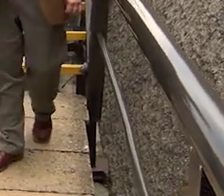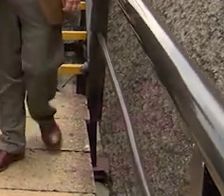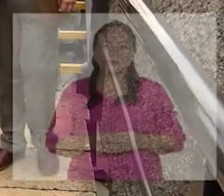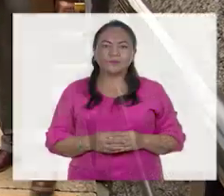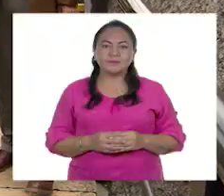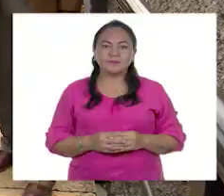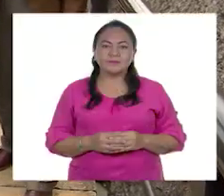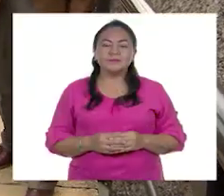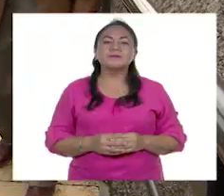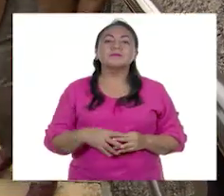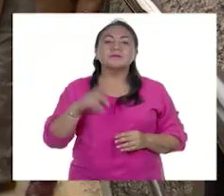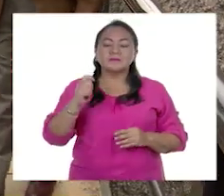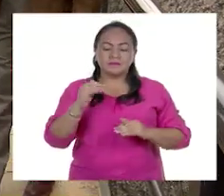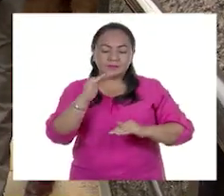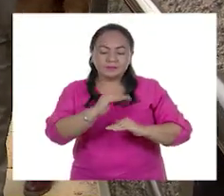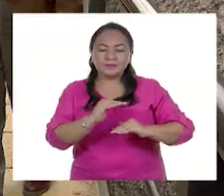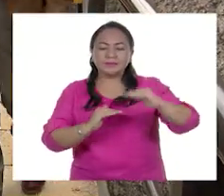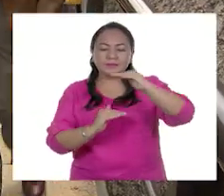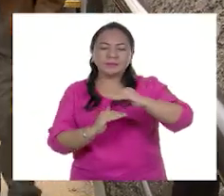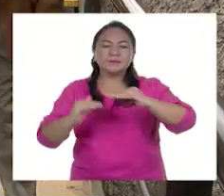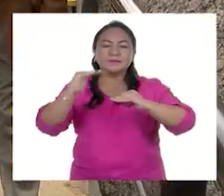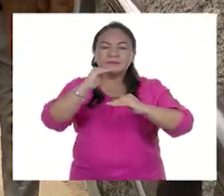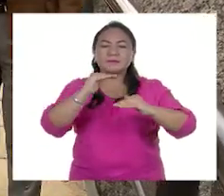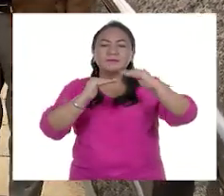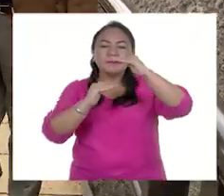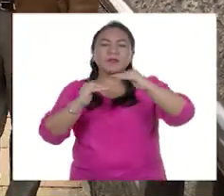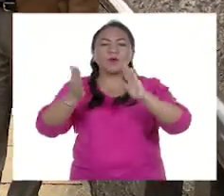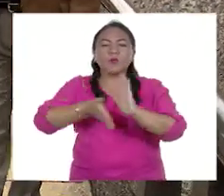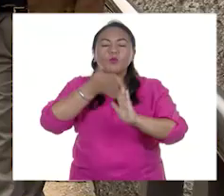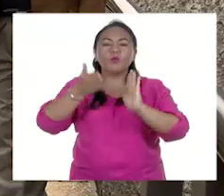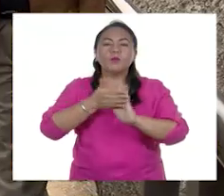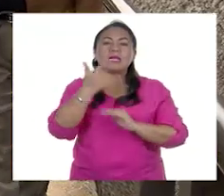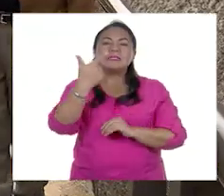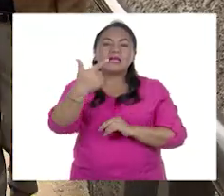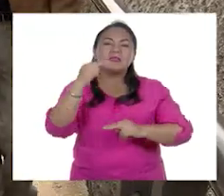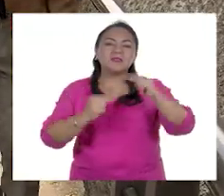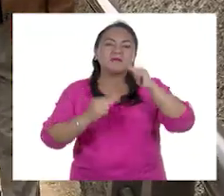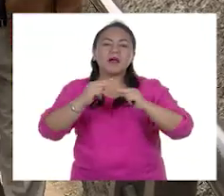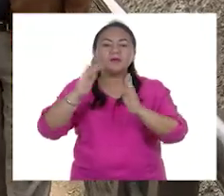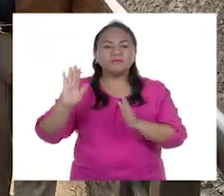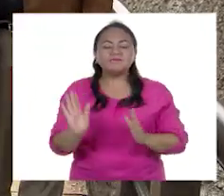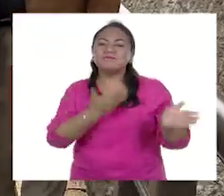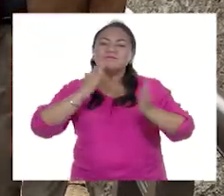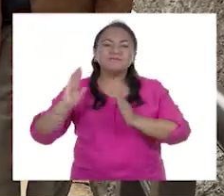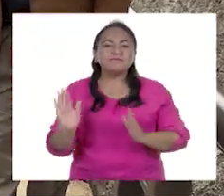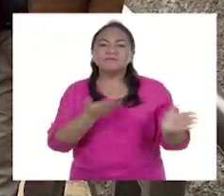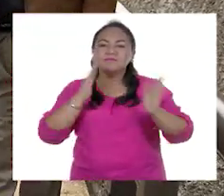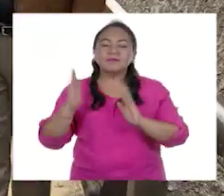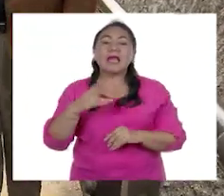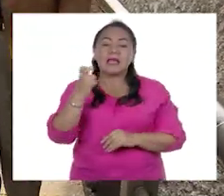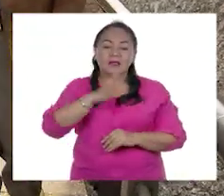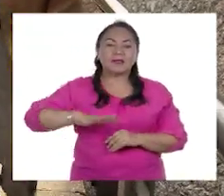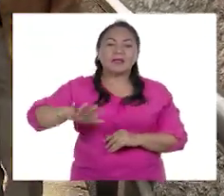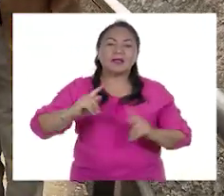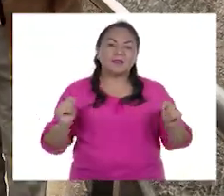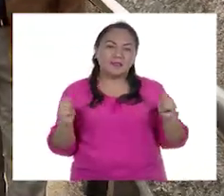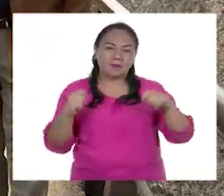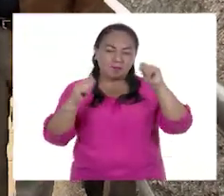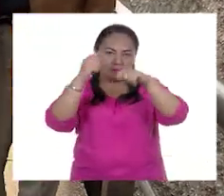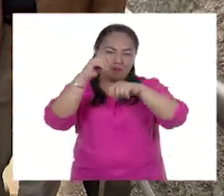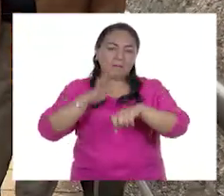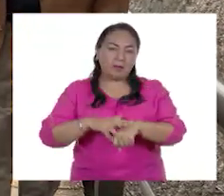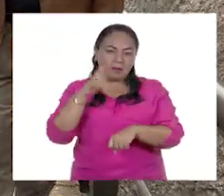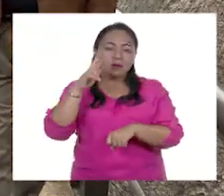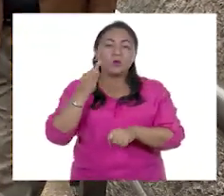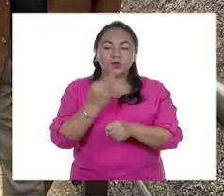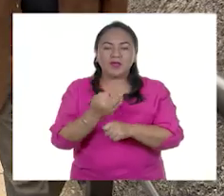Son 7 etapas constructivas las que se tienen identificadas en Templo Mayor y que bueno, ahora que hemos estado